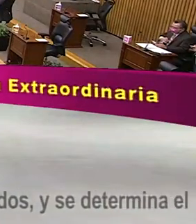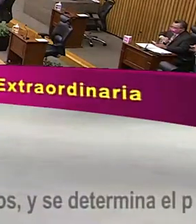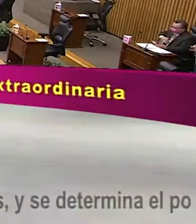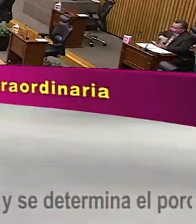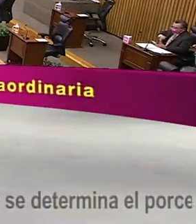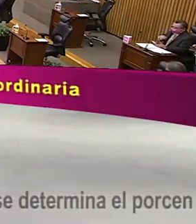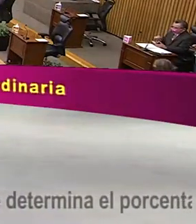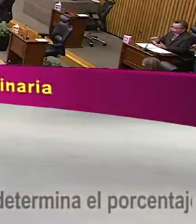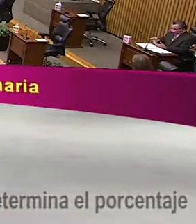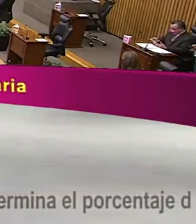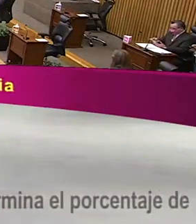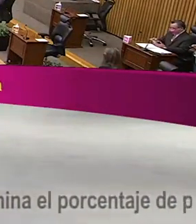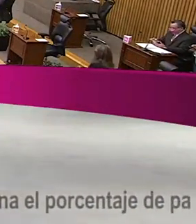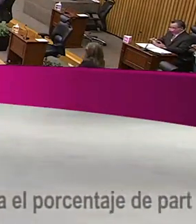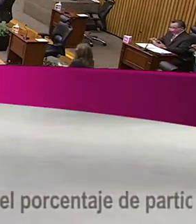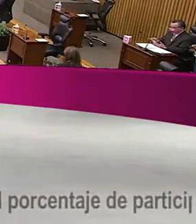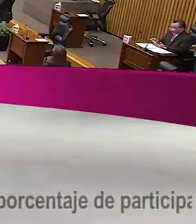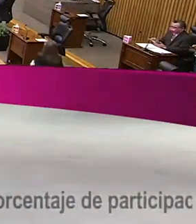1